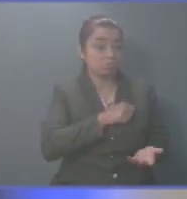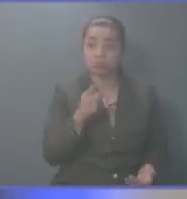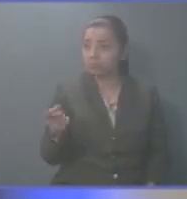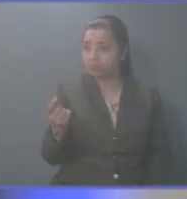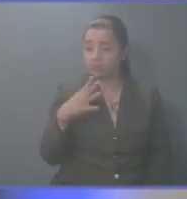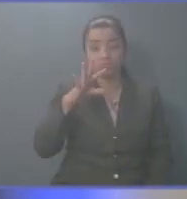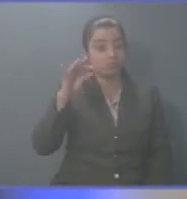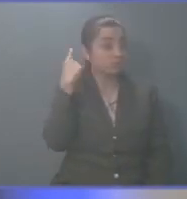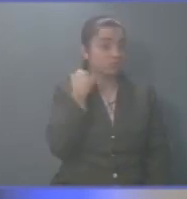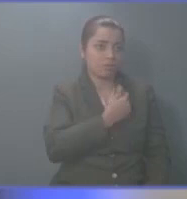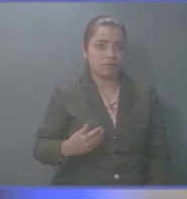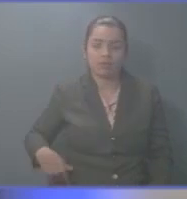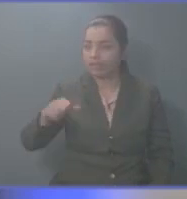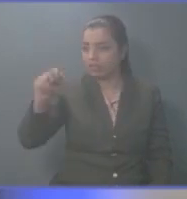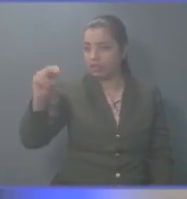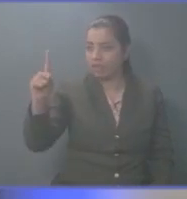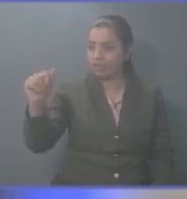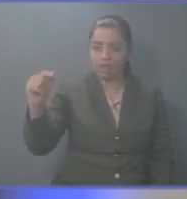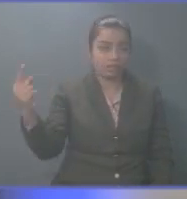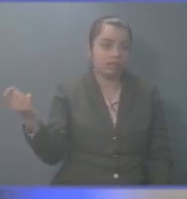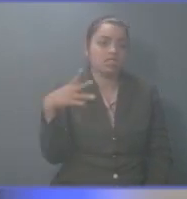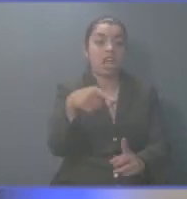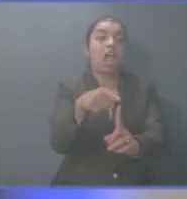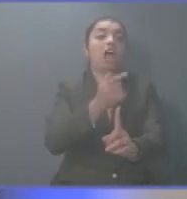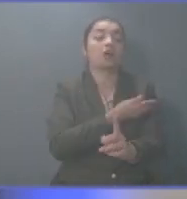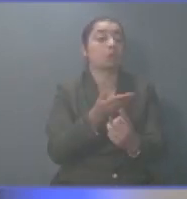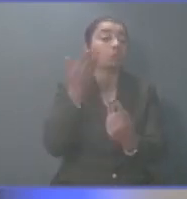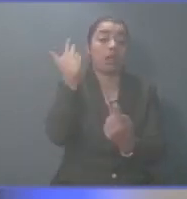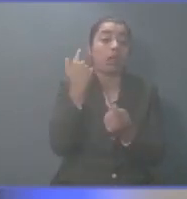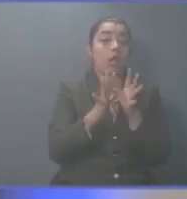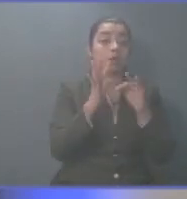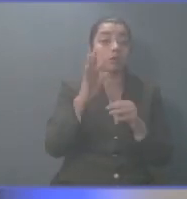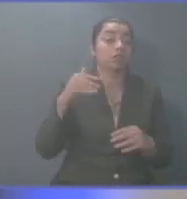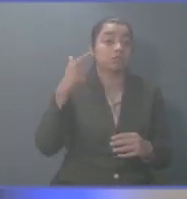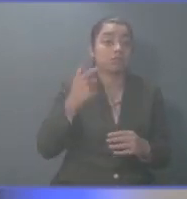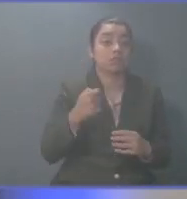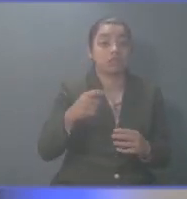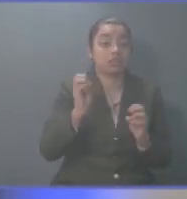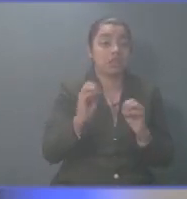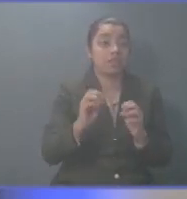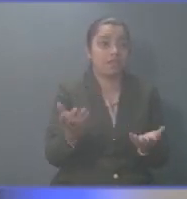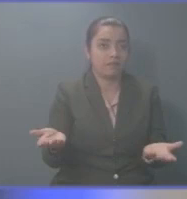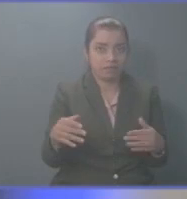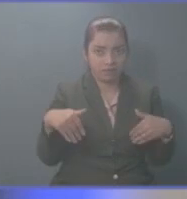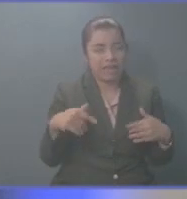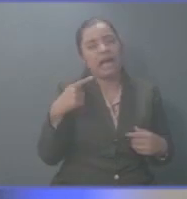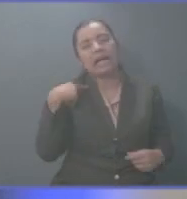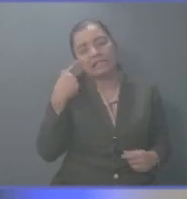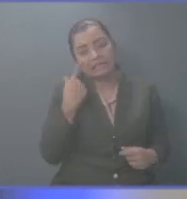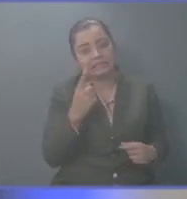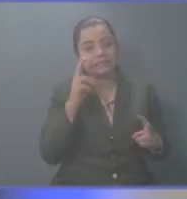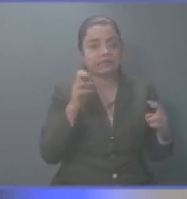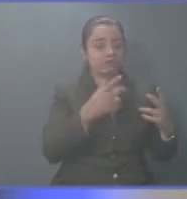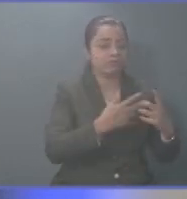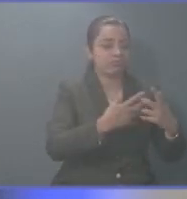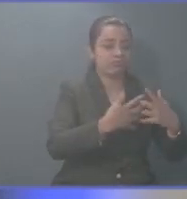textuales de Frederick Benítez. Entonces hay que ver realmente cómo se ha manejado el tema de la planta potabilizadora Las Pavas. Y si bien es cierto,